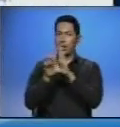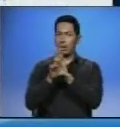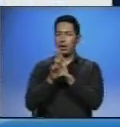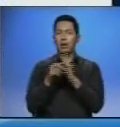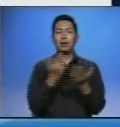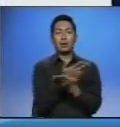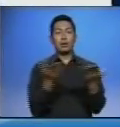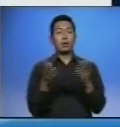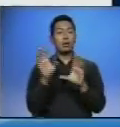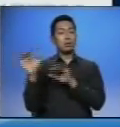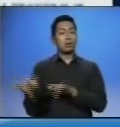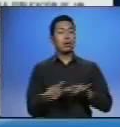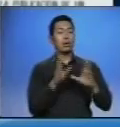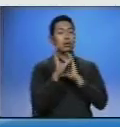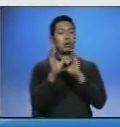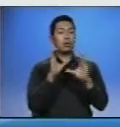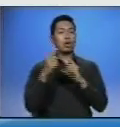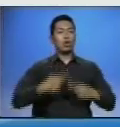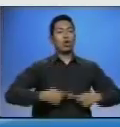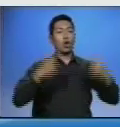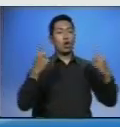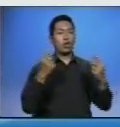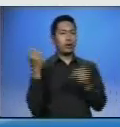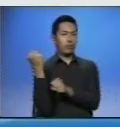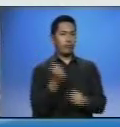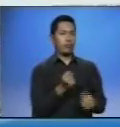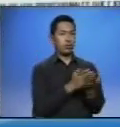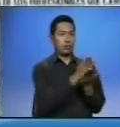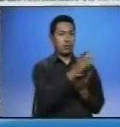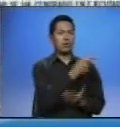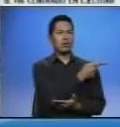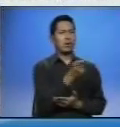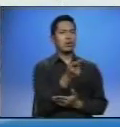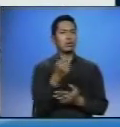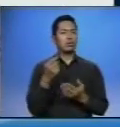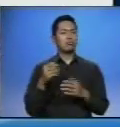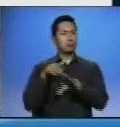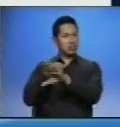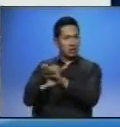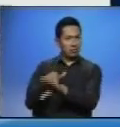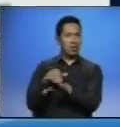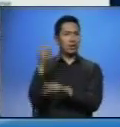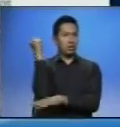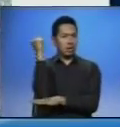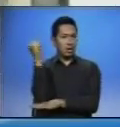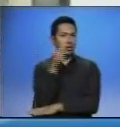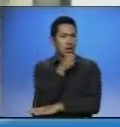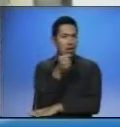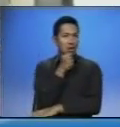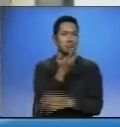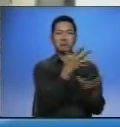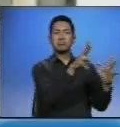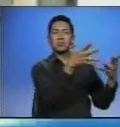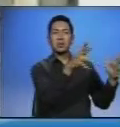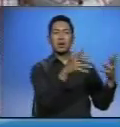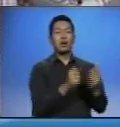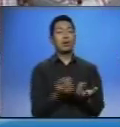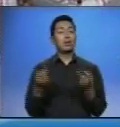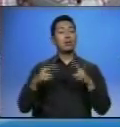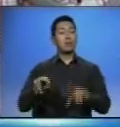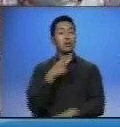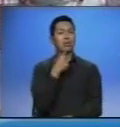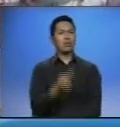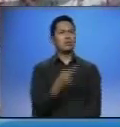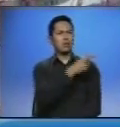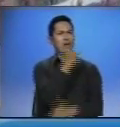de Comunicación en contra de Fundamedios por no defender los derechos de los comunicadores sociales. Además, afirmaron que existe una